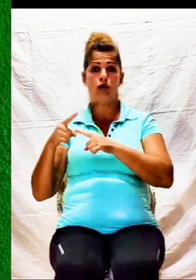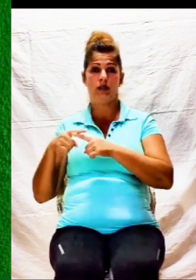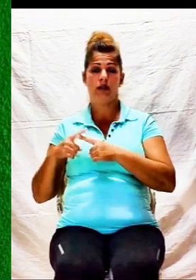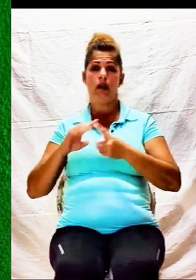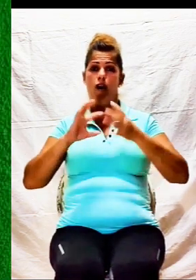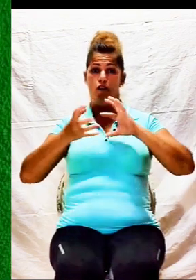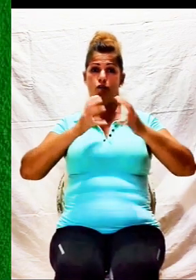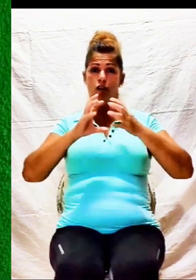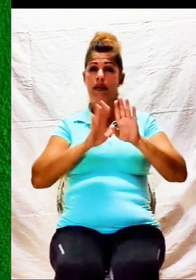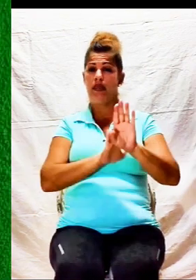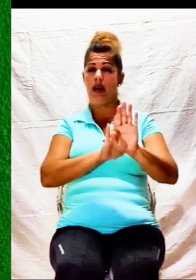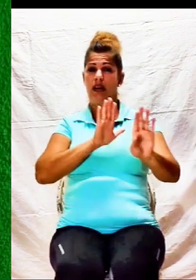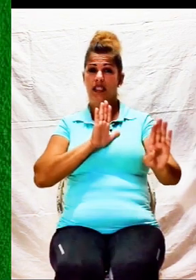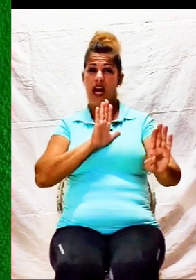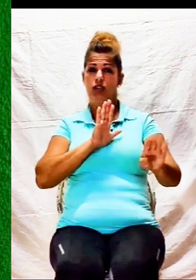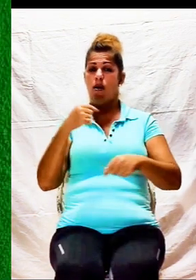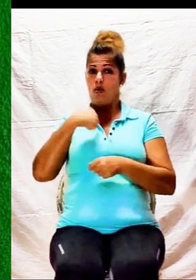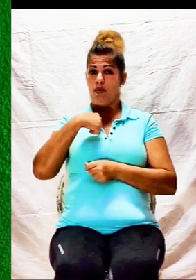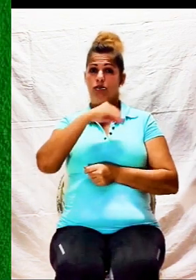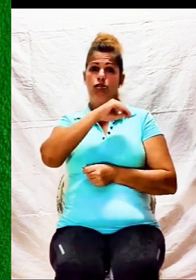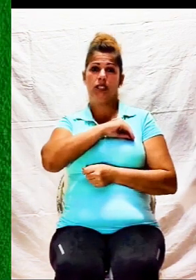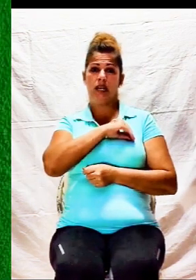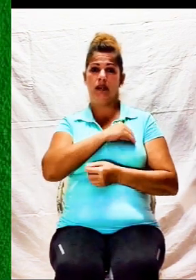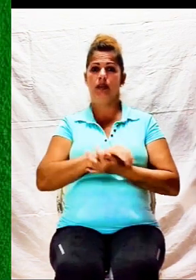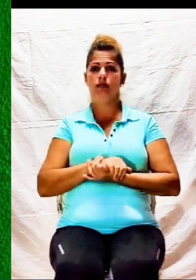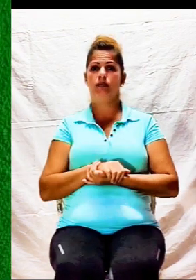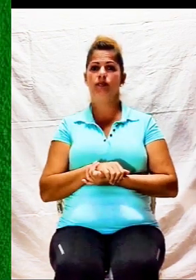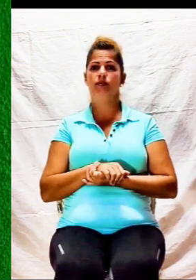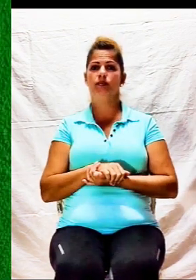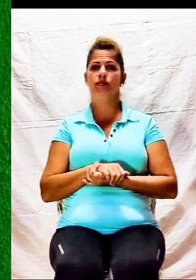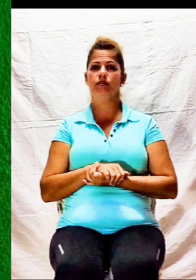Otras manifestaciones del rechazo a lo que siento.